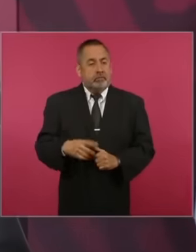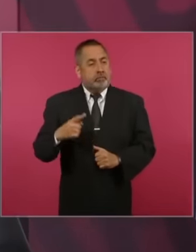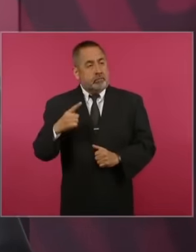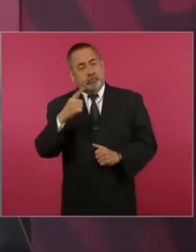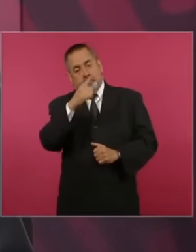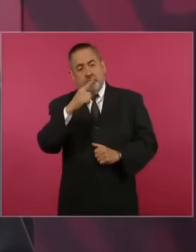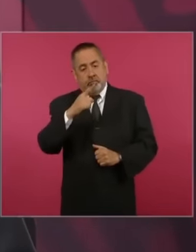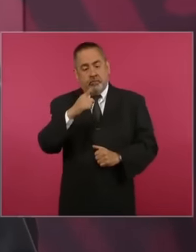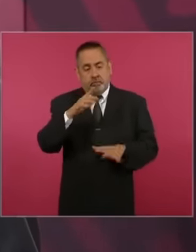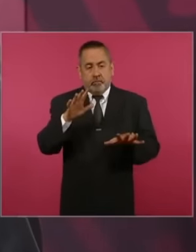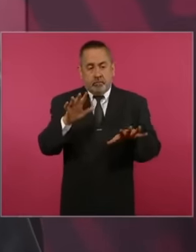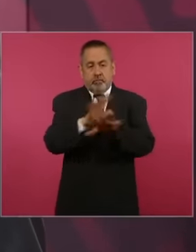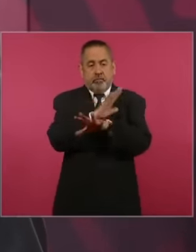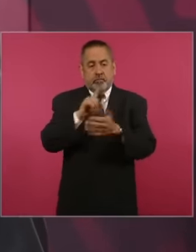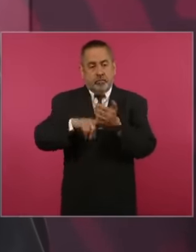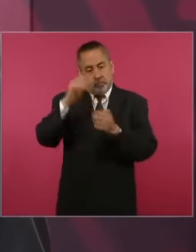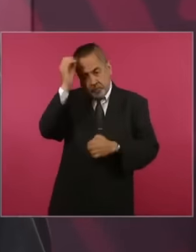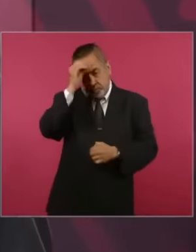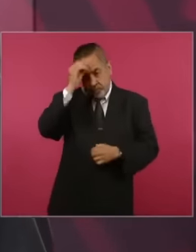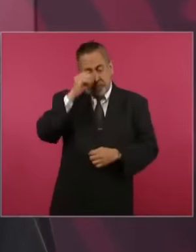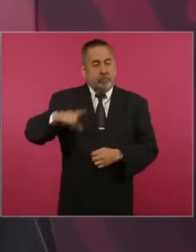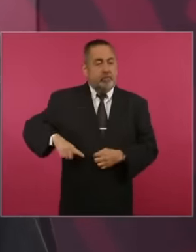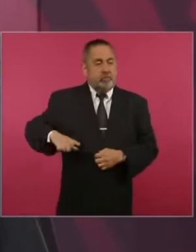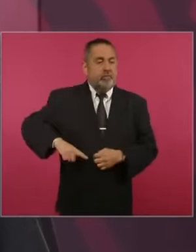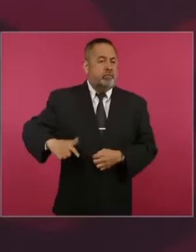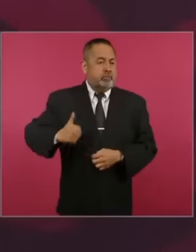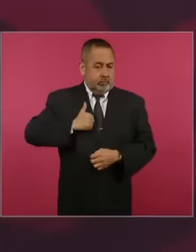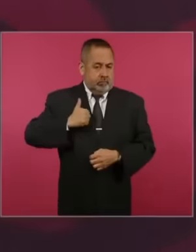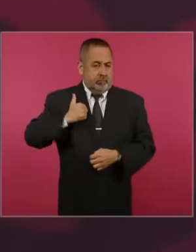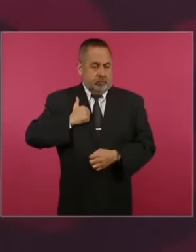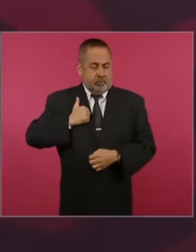modificó su postura el gobierno de Canadá,